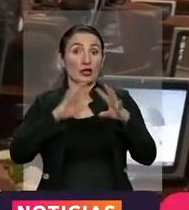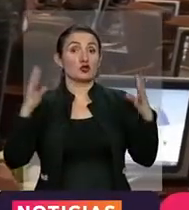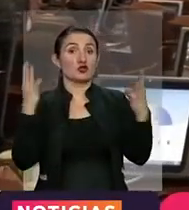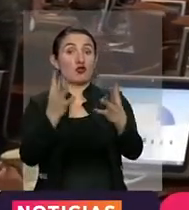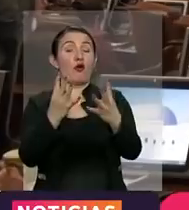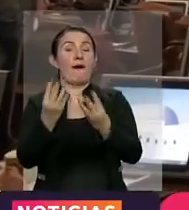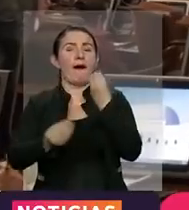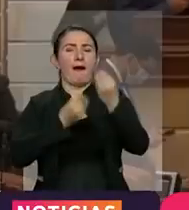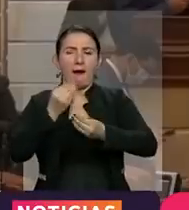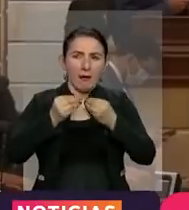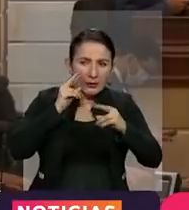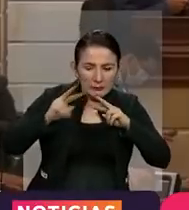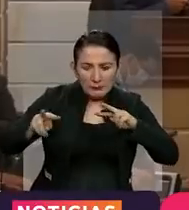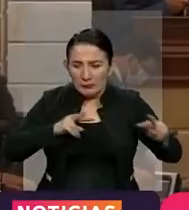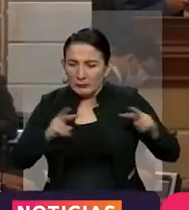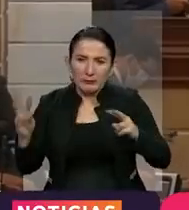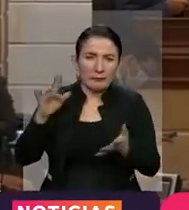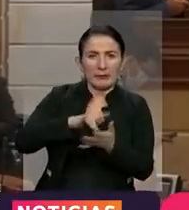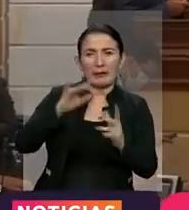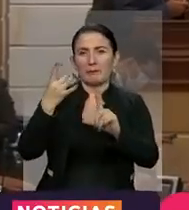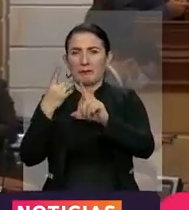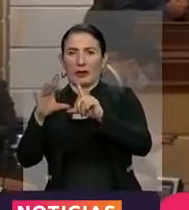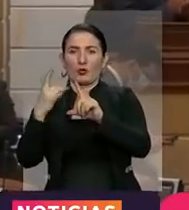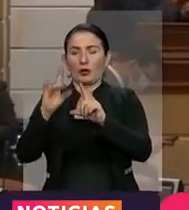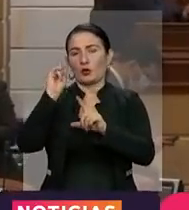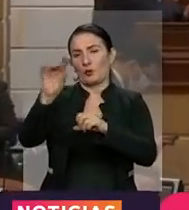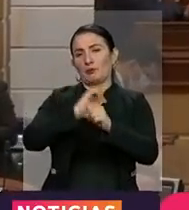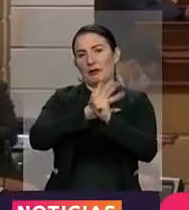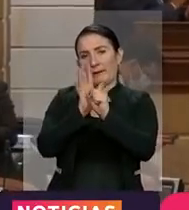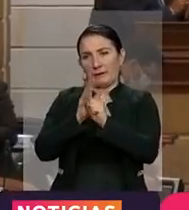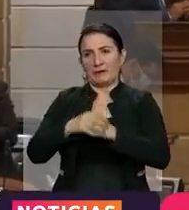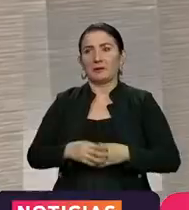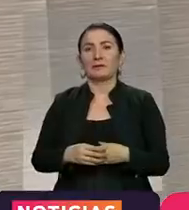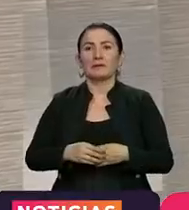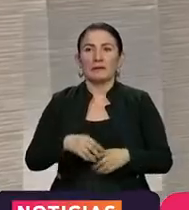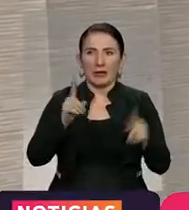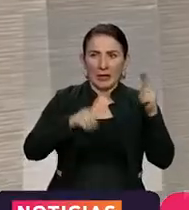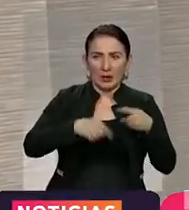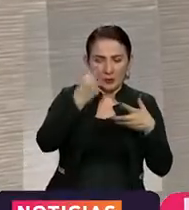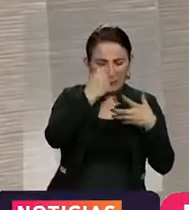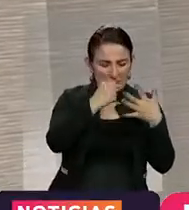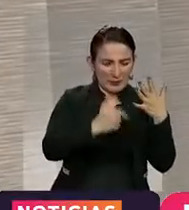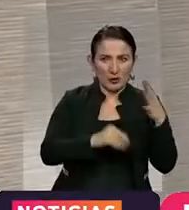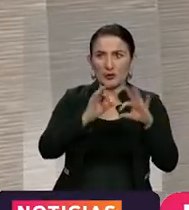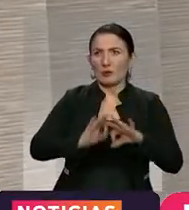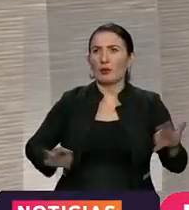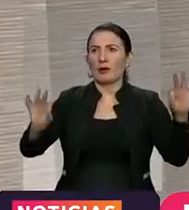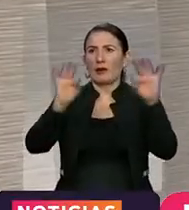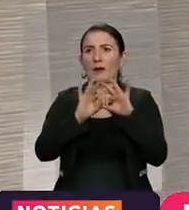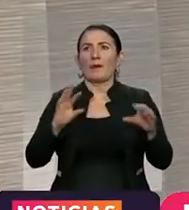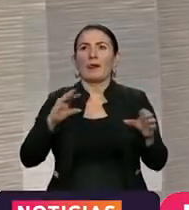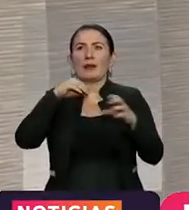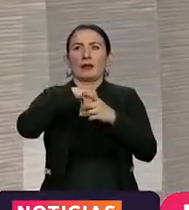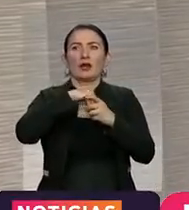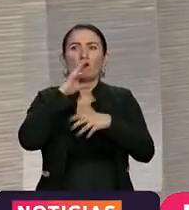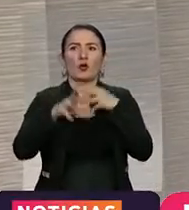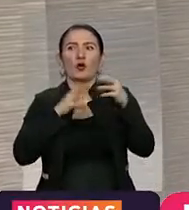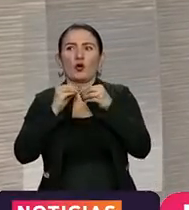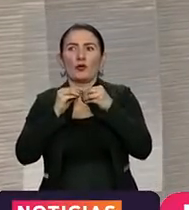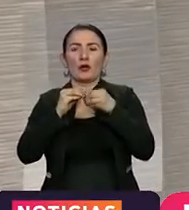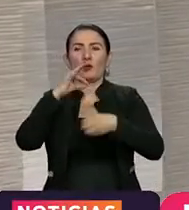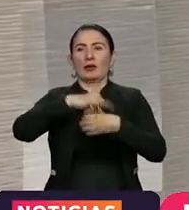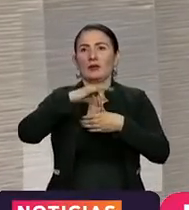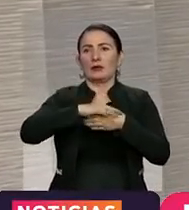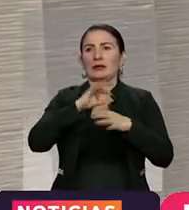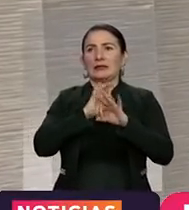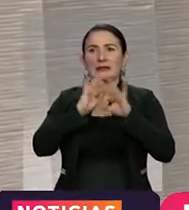caso de manera semipresencial debido a la pandemia. Hay aspectos importantes que incluía el Código Electoral que hoy